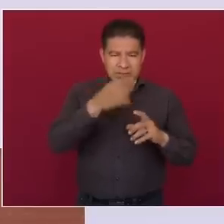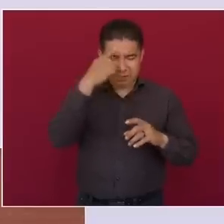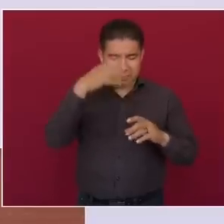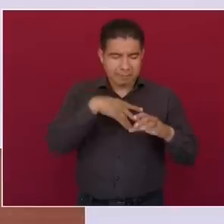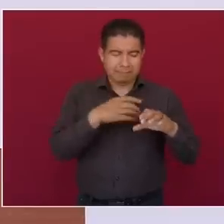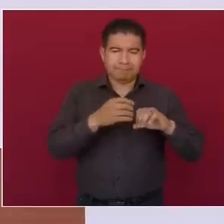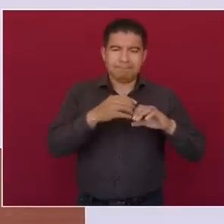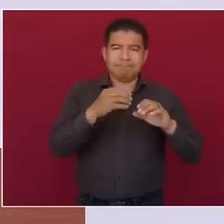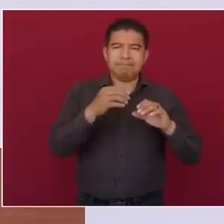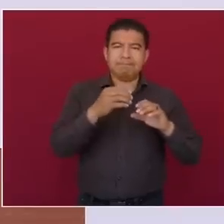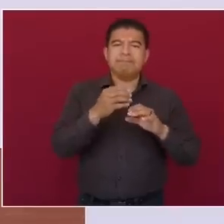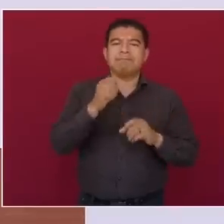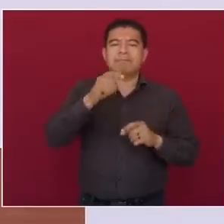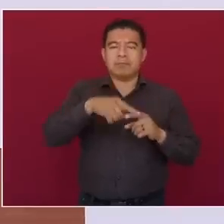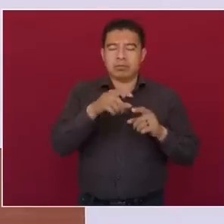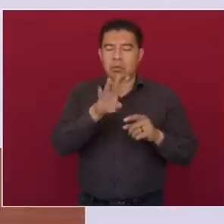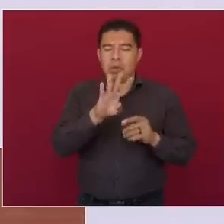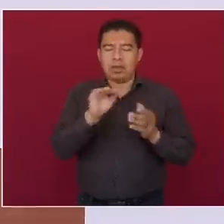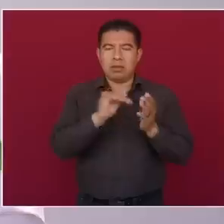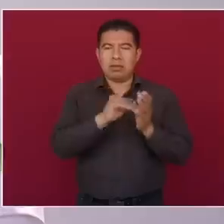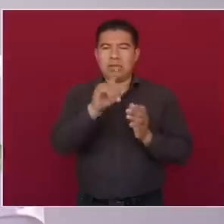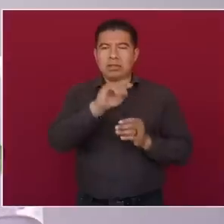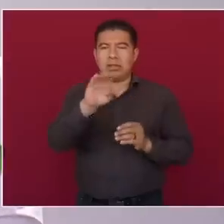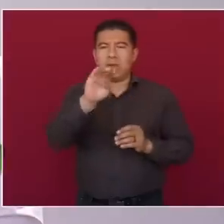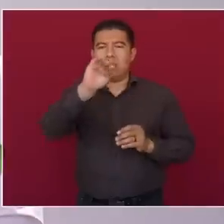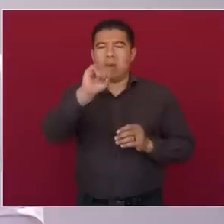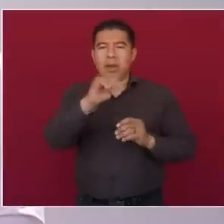4.109 equipos mecánicos,